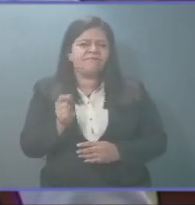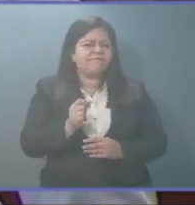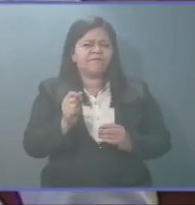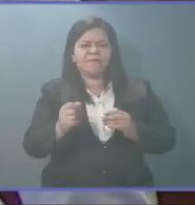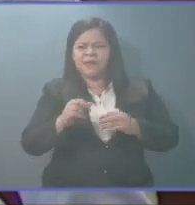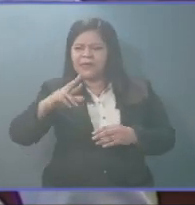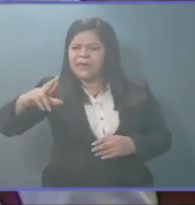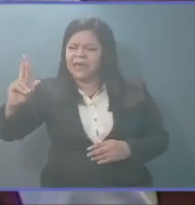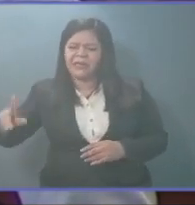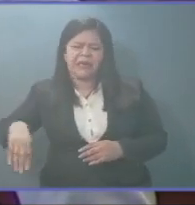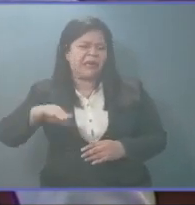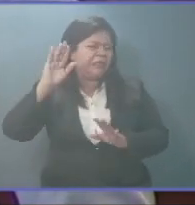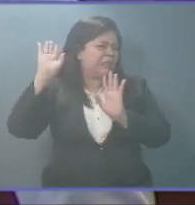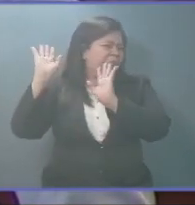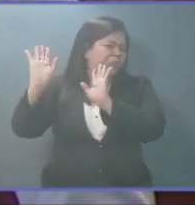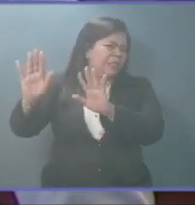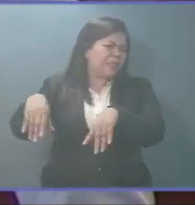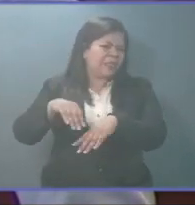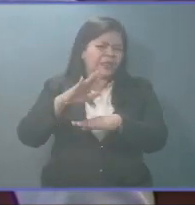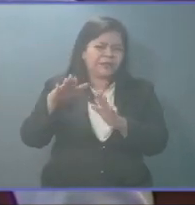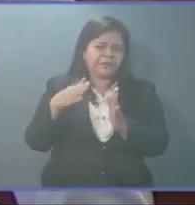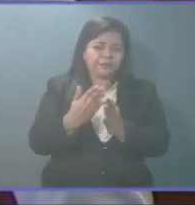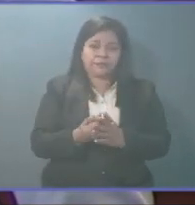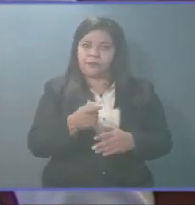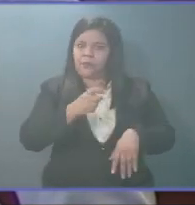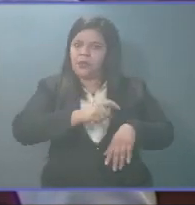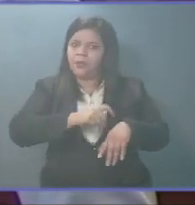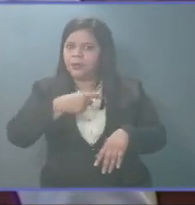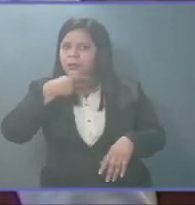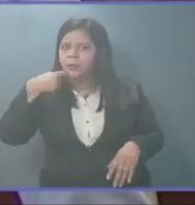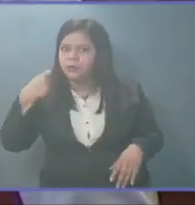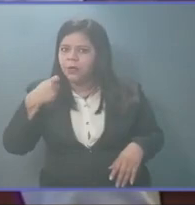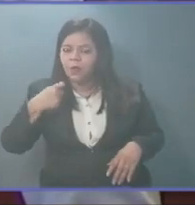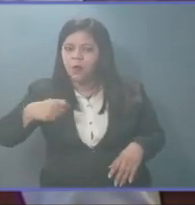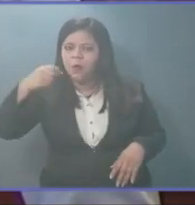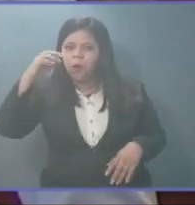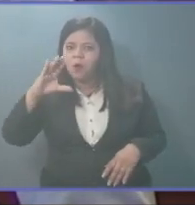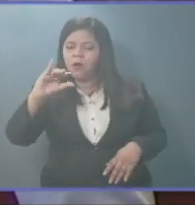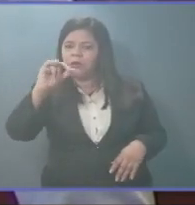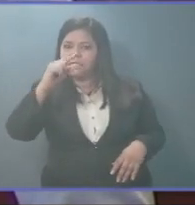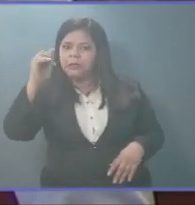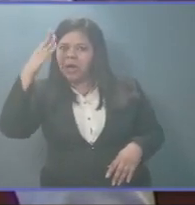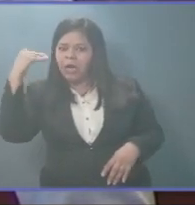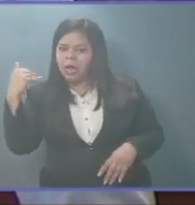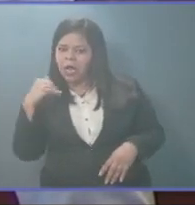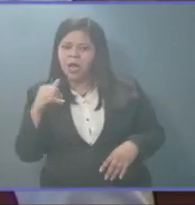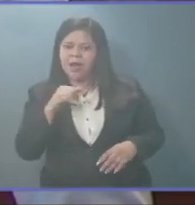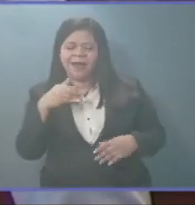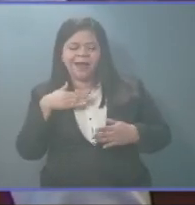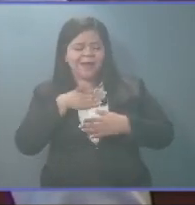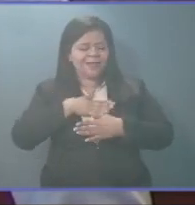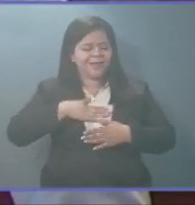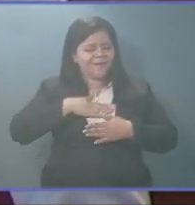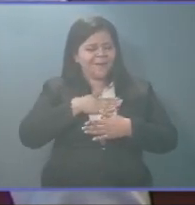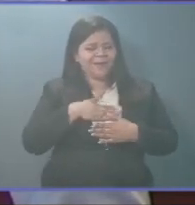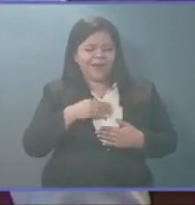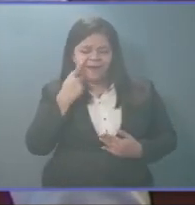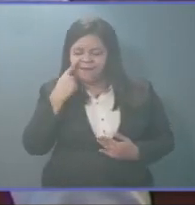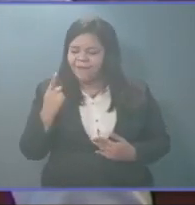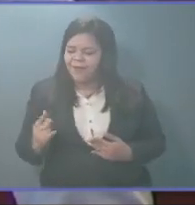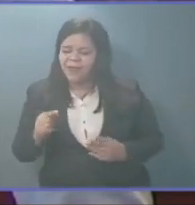la realidad. En verano, la cigarra disfrutaba de lo lindo y se reía de su vecina la